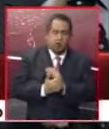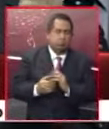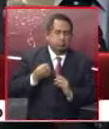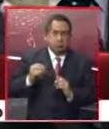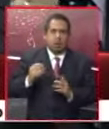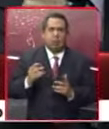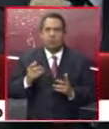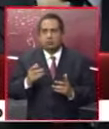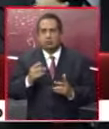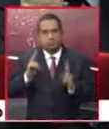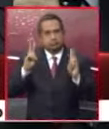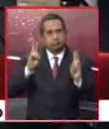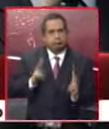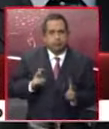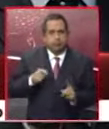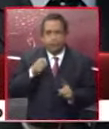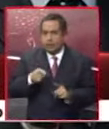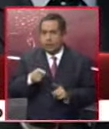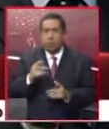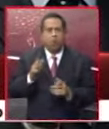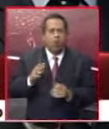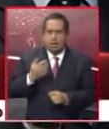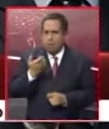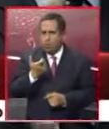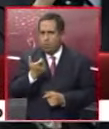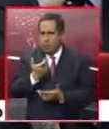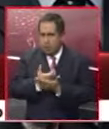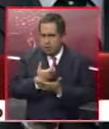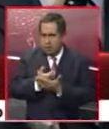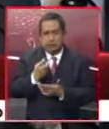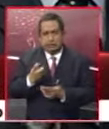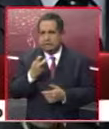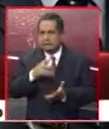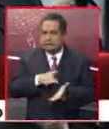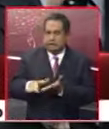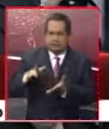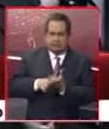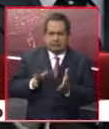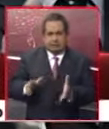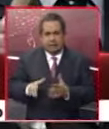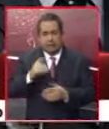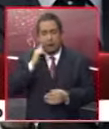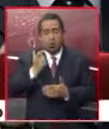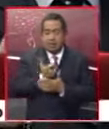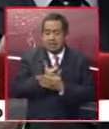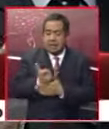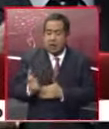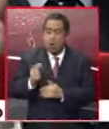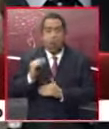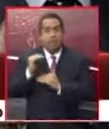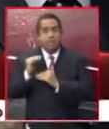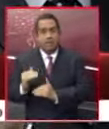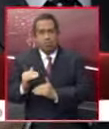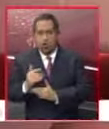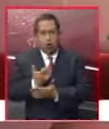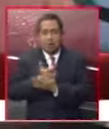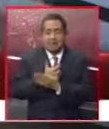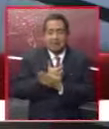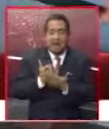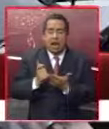es obviamente la economía, y por ello impulsaremos pasar de un salario mínimo a un salario